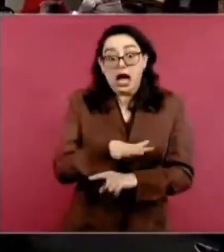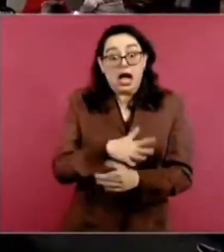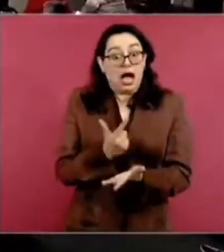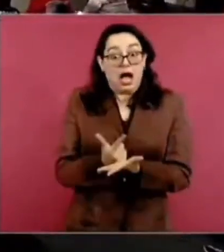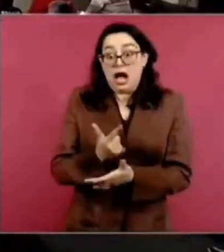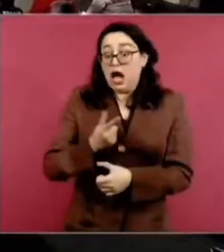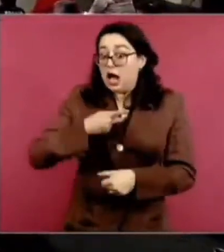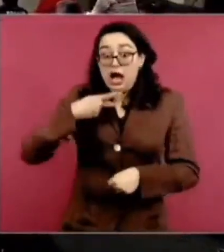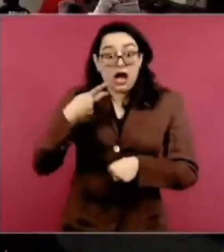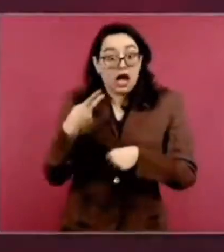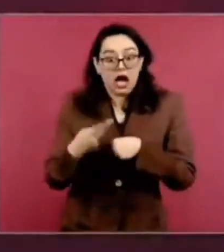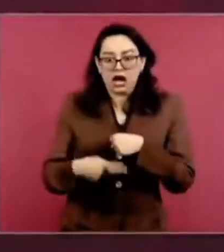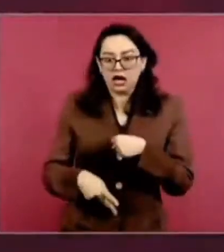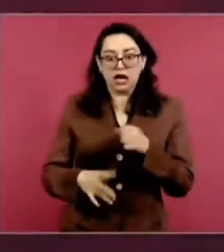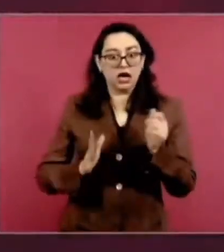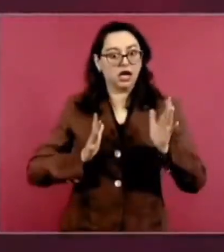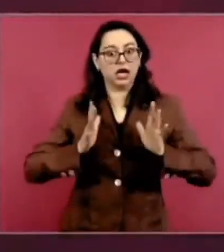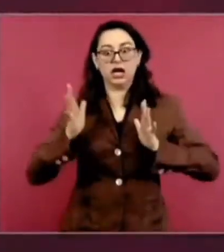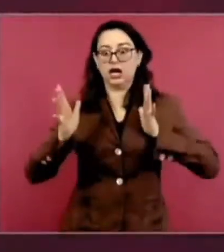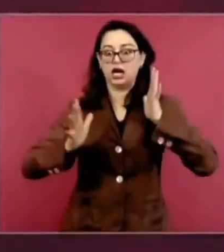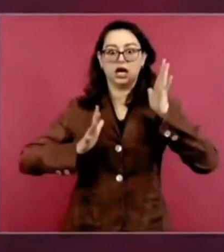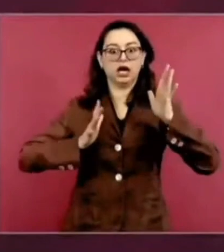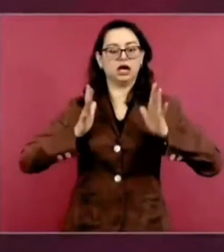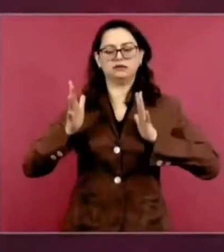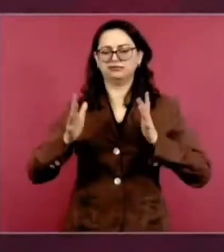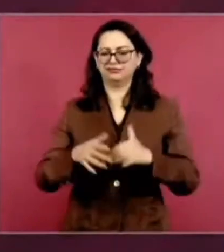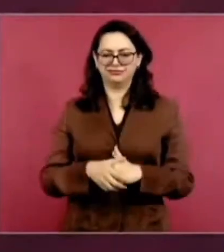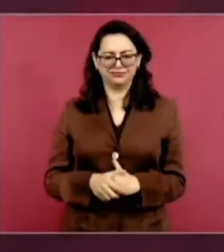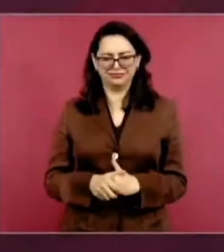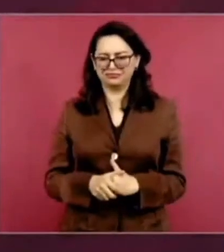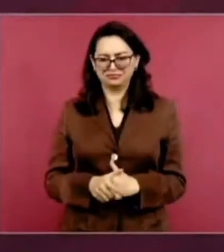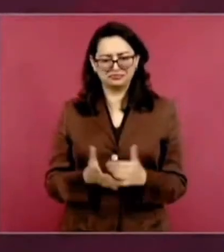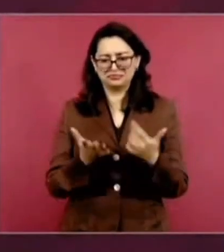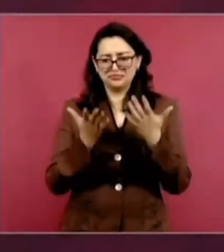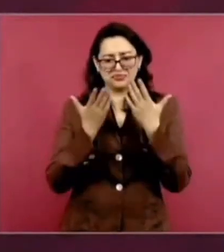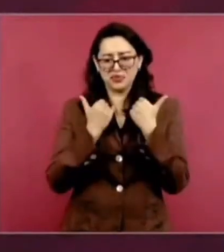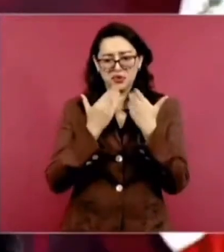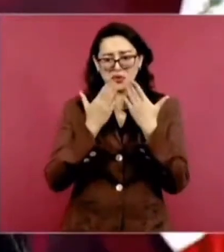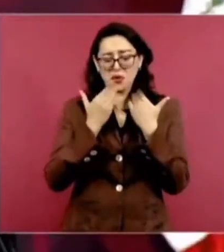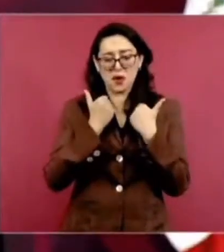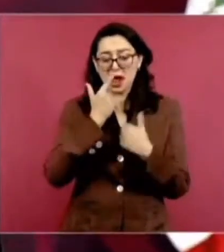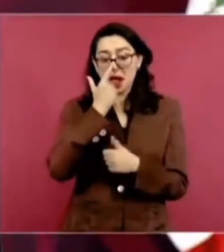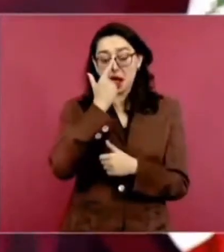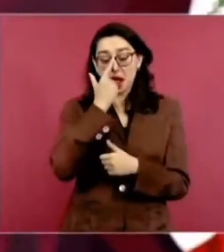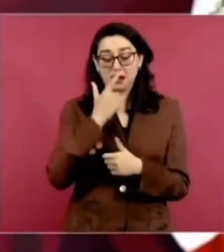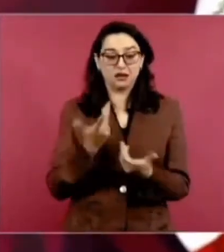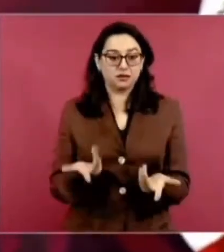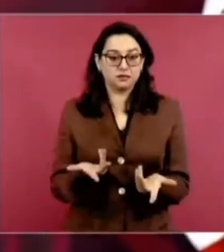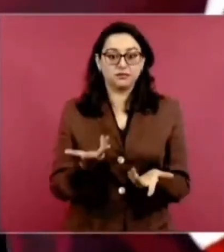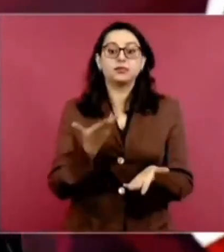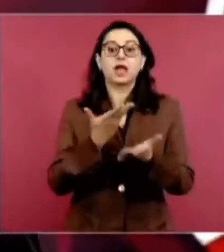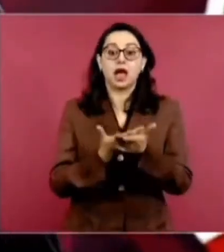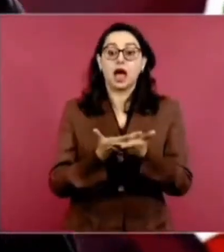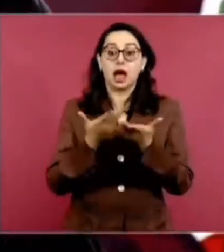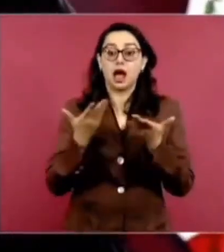Eso no pasaba antes. Ahora se va a un restaurante. Me dicen los que